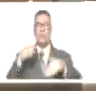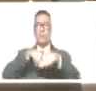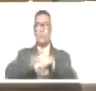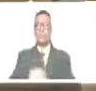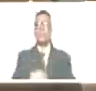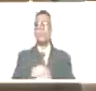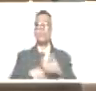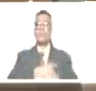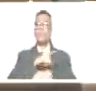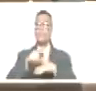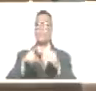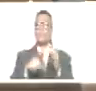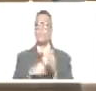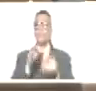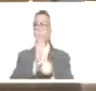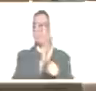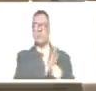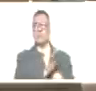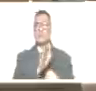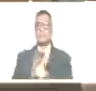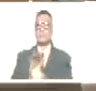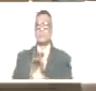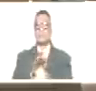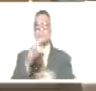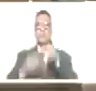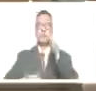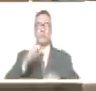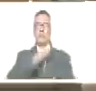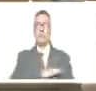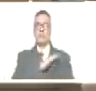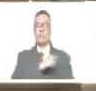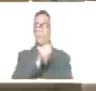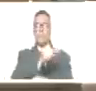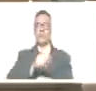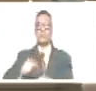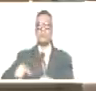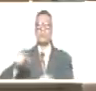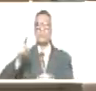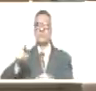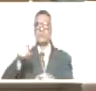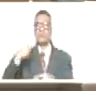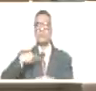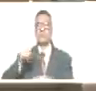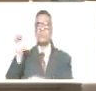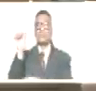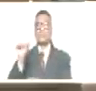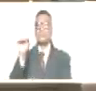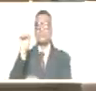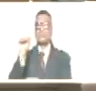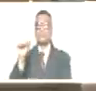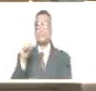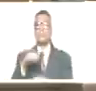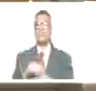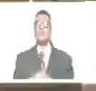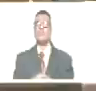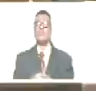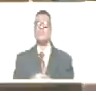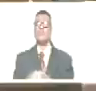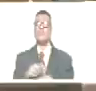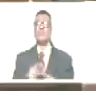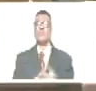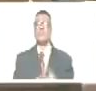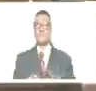integración, protección y seguridad social de las personas con trastorno del espectro autista.